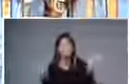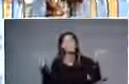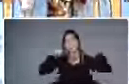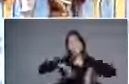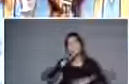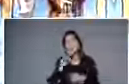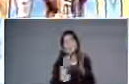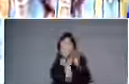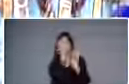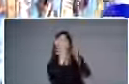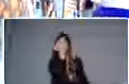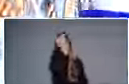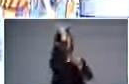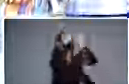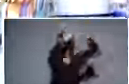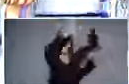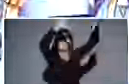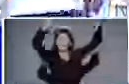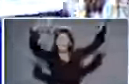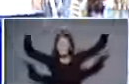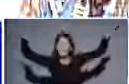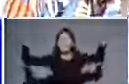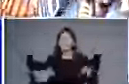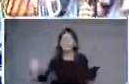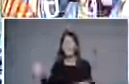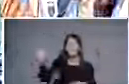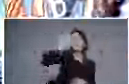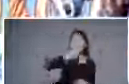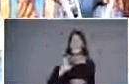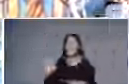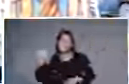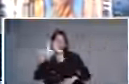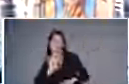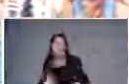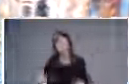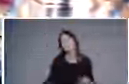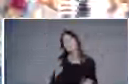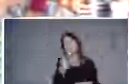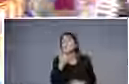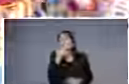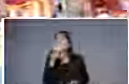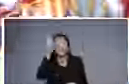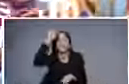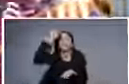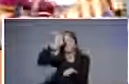Ilumina el cielo, oh, si un día